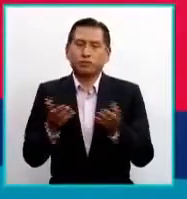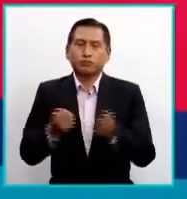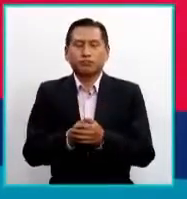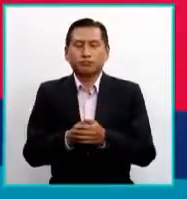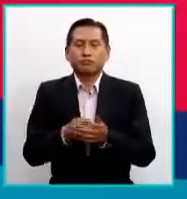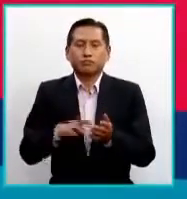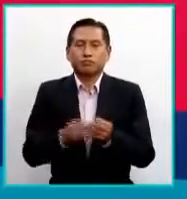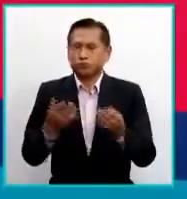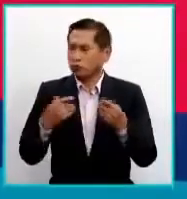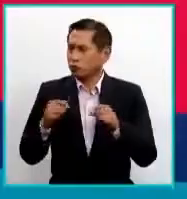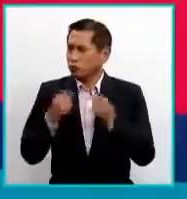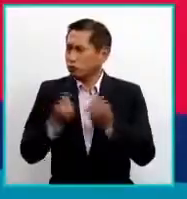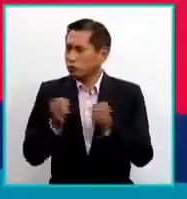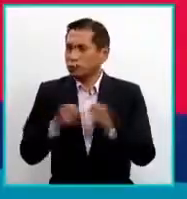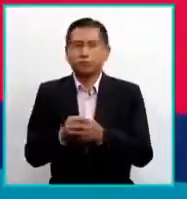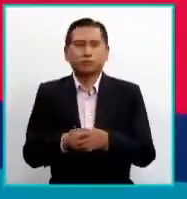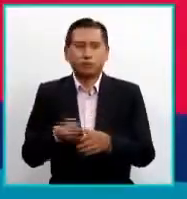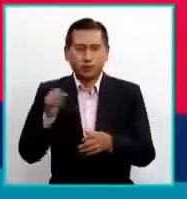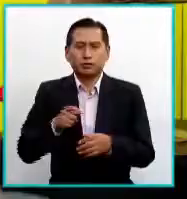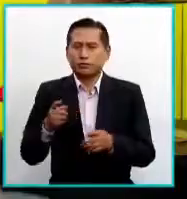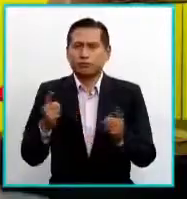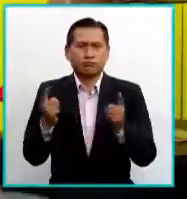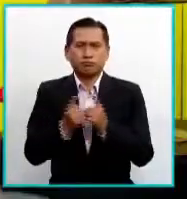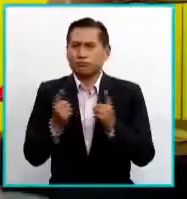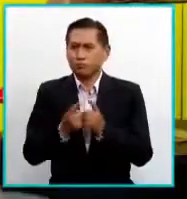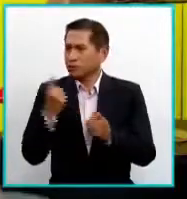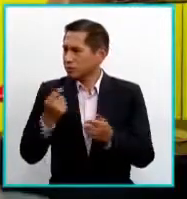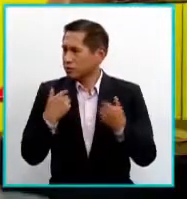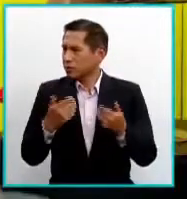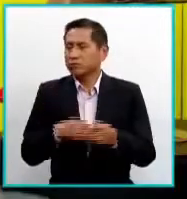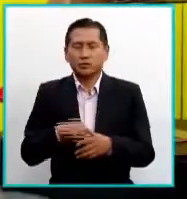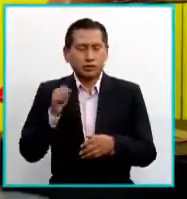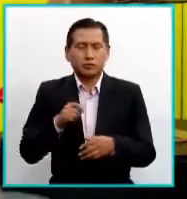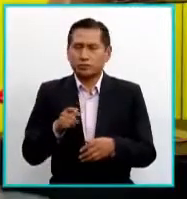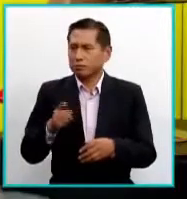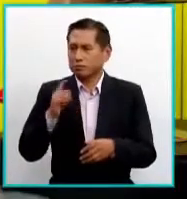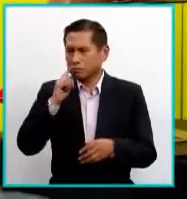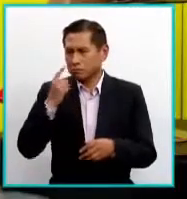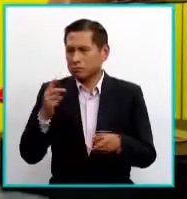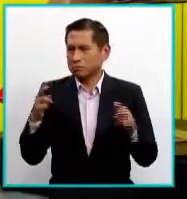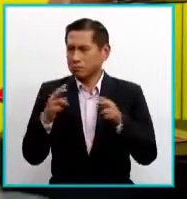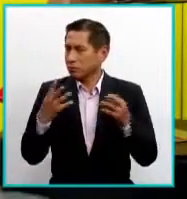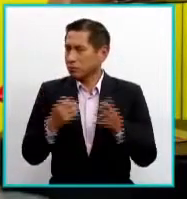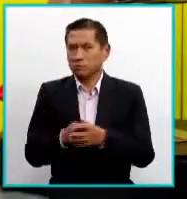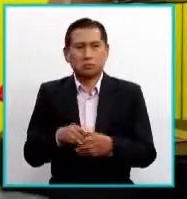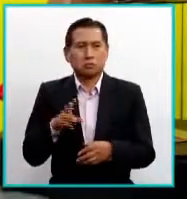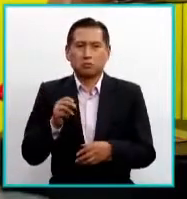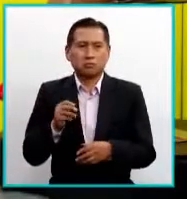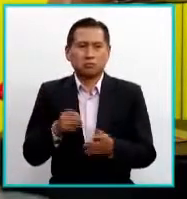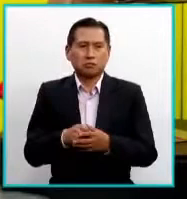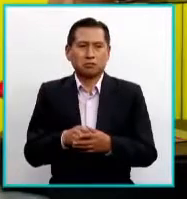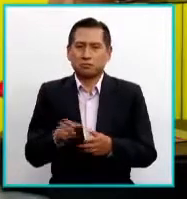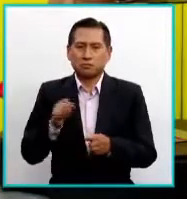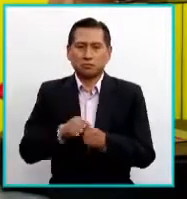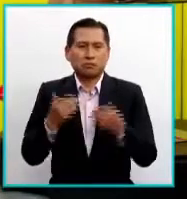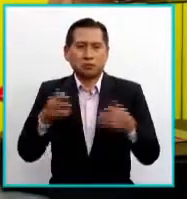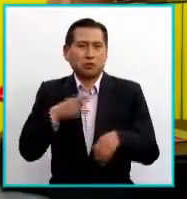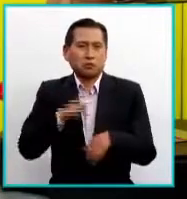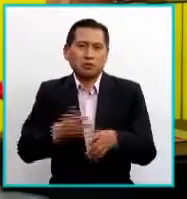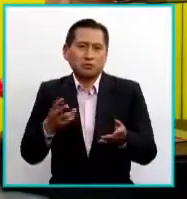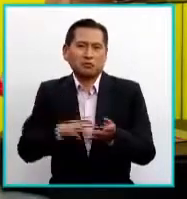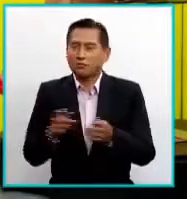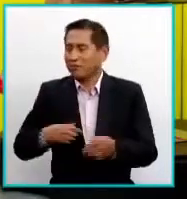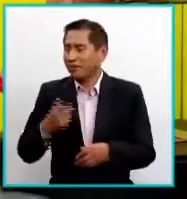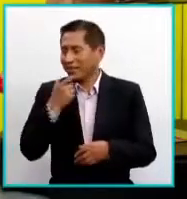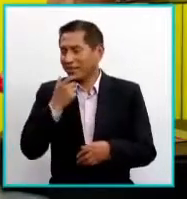vamos de varios conjuntos, seguro. Además, ¿no? Se encuentran constantemente, ¿no? Sí, ¿no se aburren de verse tanto? No, porque no, date a tu trabajo que estamos en esto.